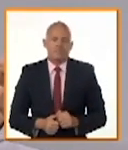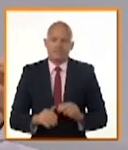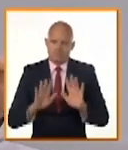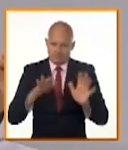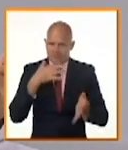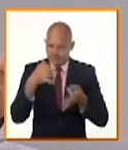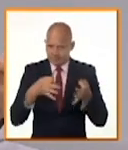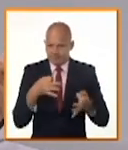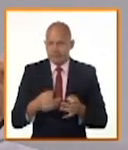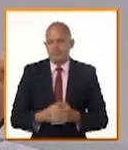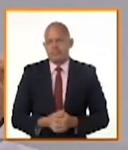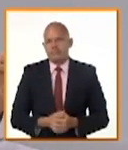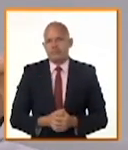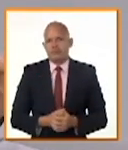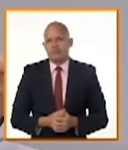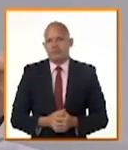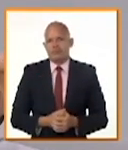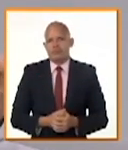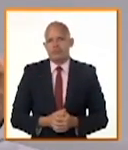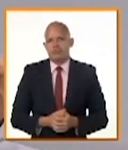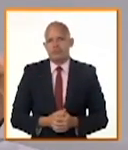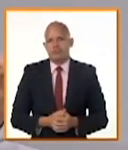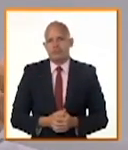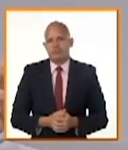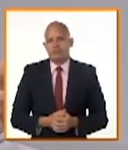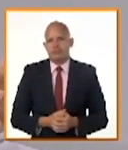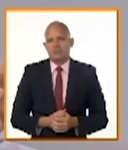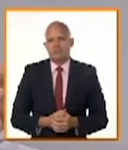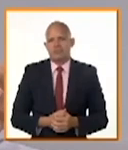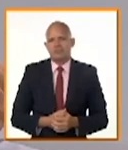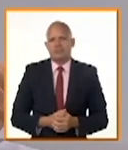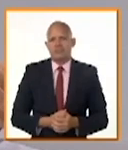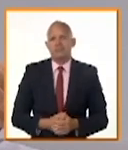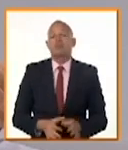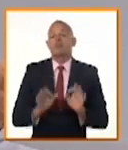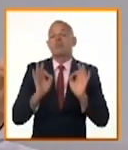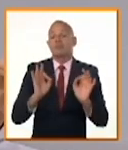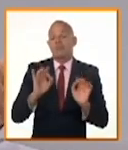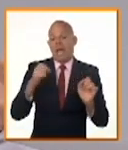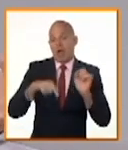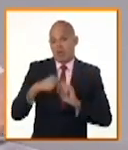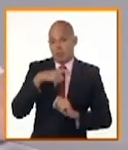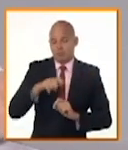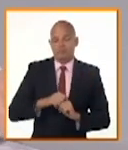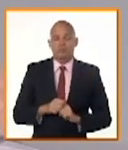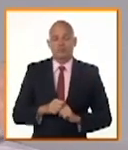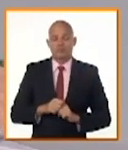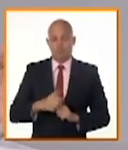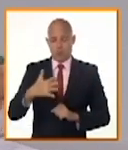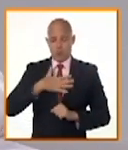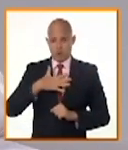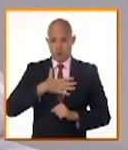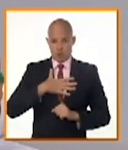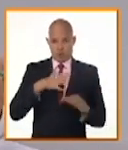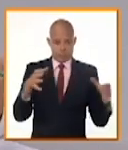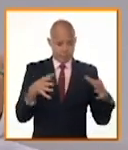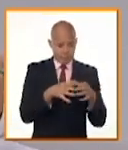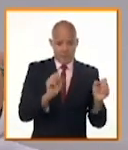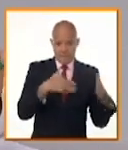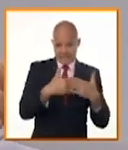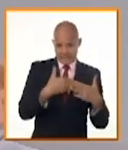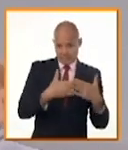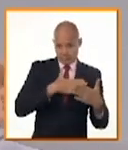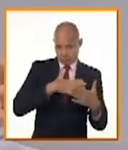económicos entre dos actores económicos debe primar el uso de los canales de pago electrónico donde no existan las condiciones donde Existen